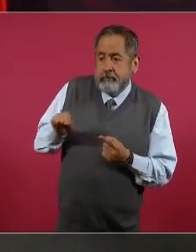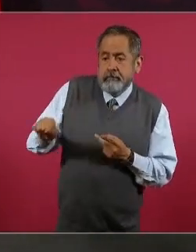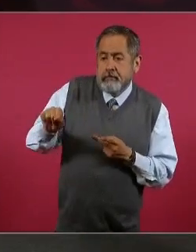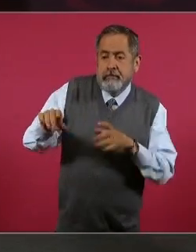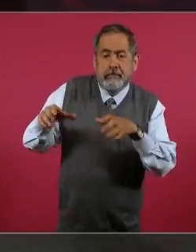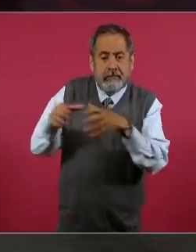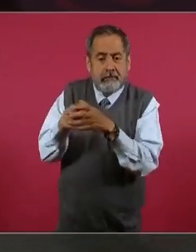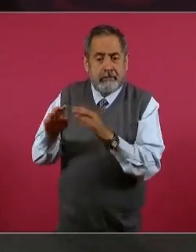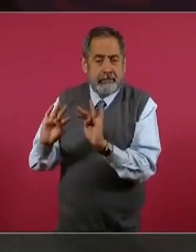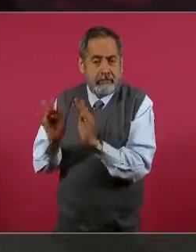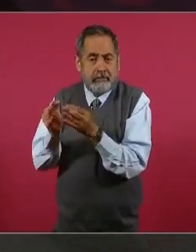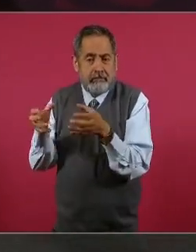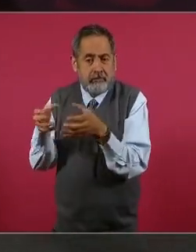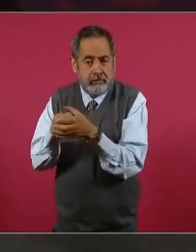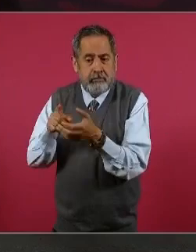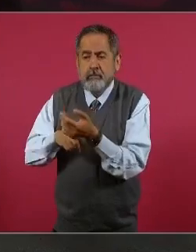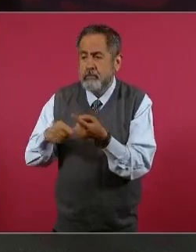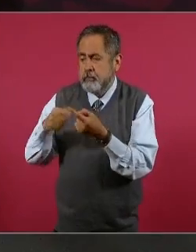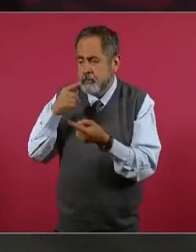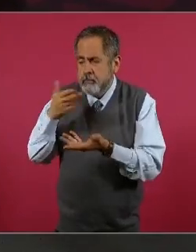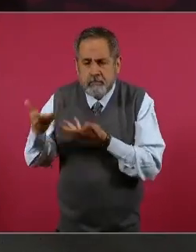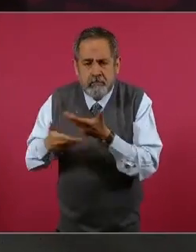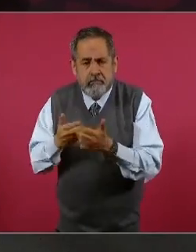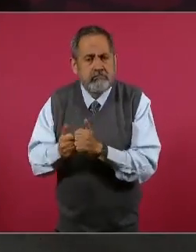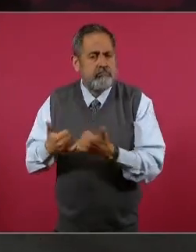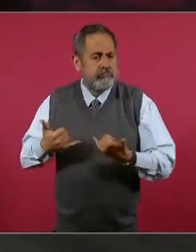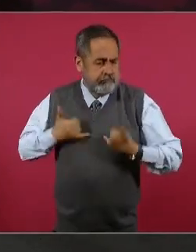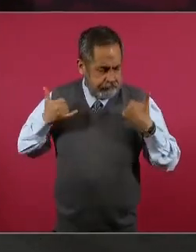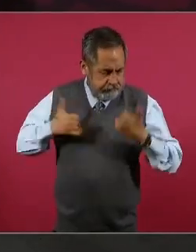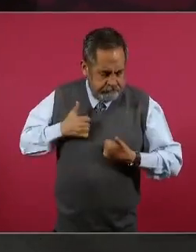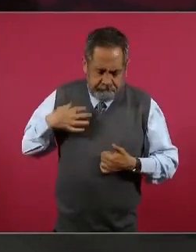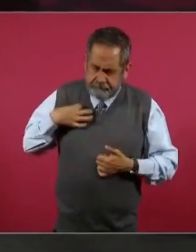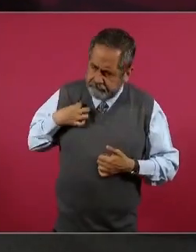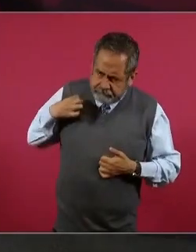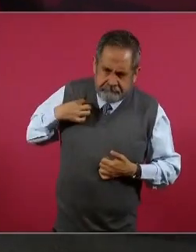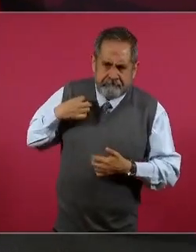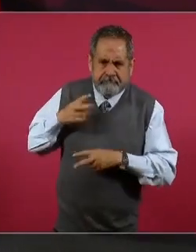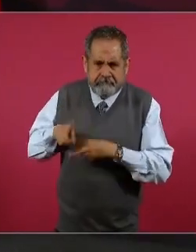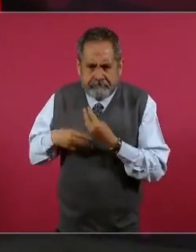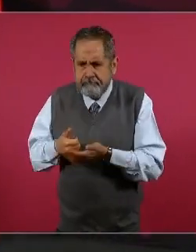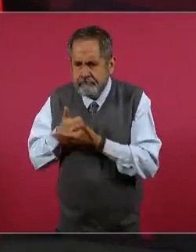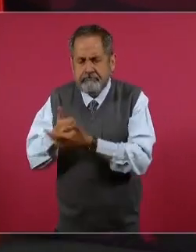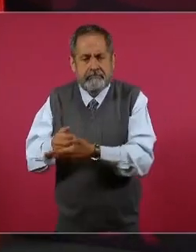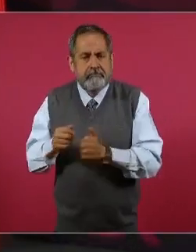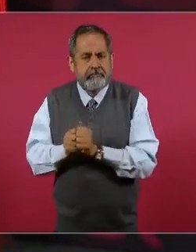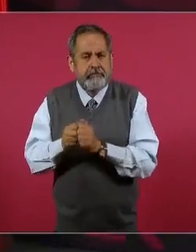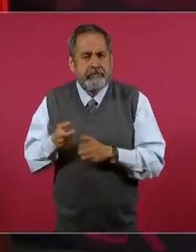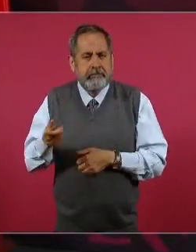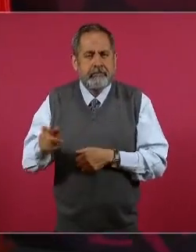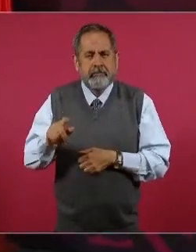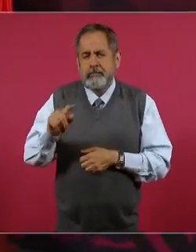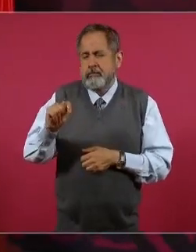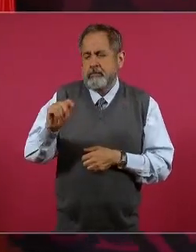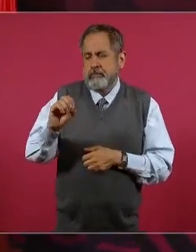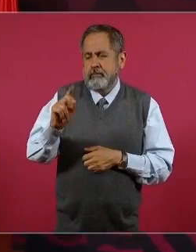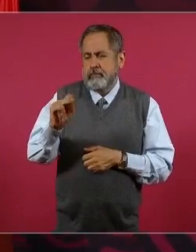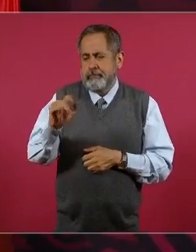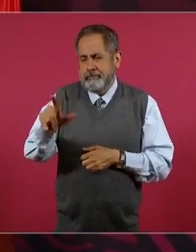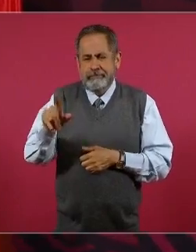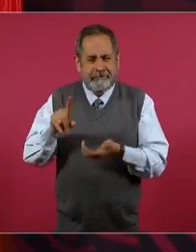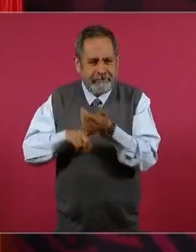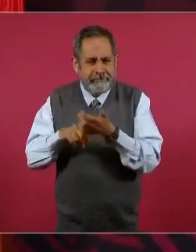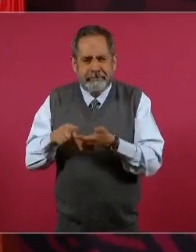todos dan servicio, desde jóvenes, empiezan como topiles y van